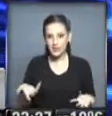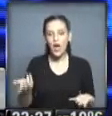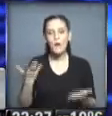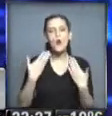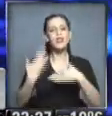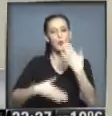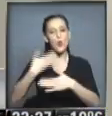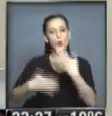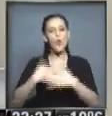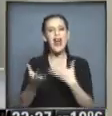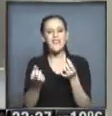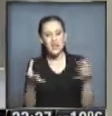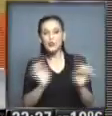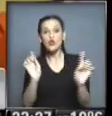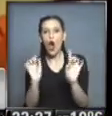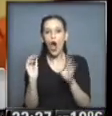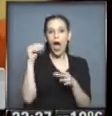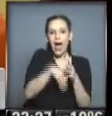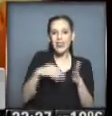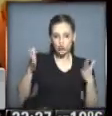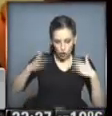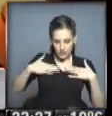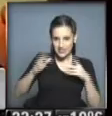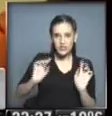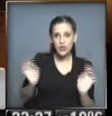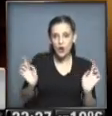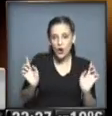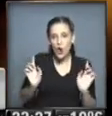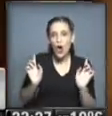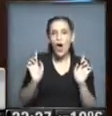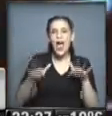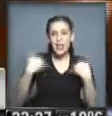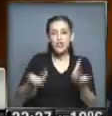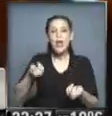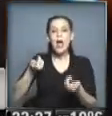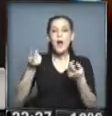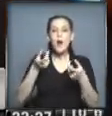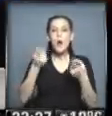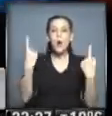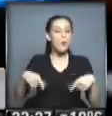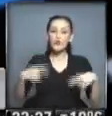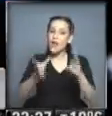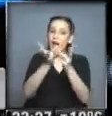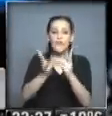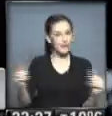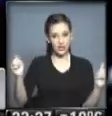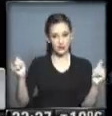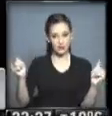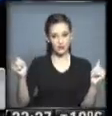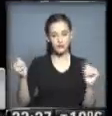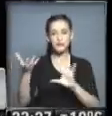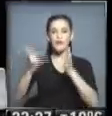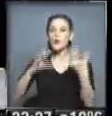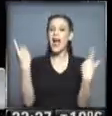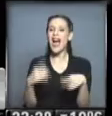jugar a intentar que el virus no entre en la célula y no la mate, con lo cual mata la música. Es decir, la canción se termina antes. Son como canciones de